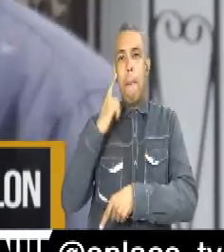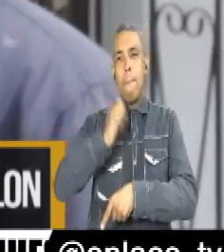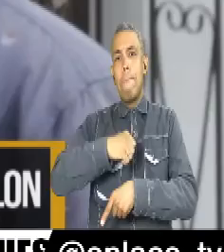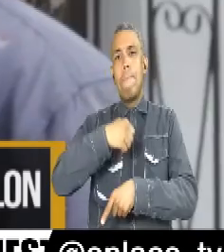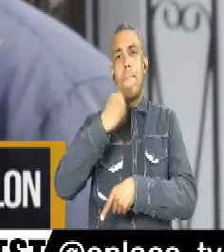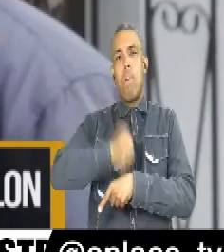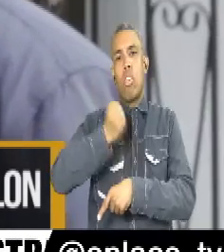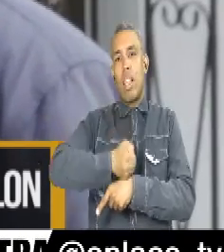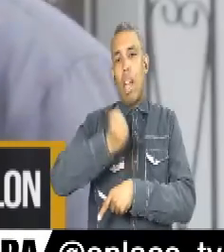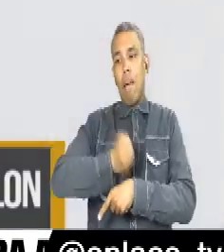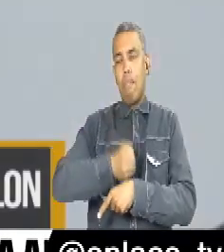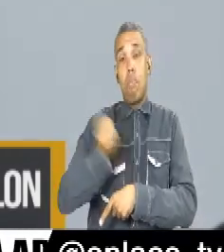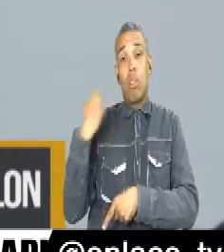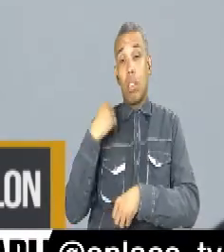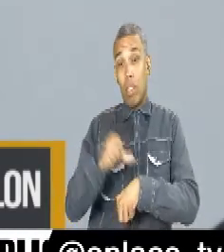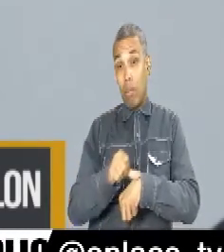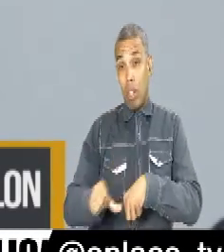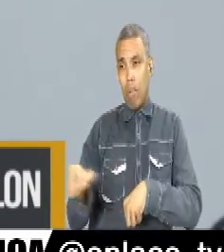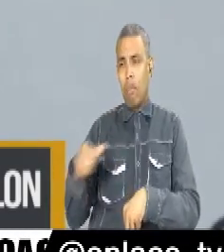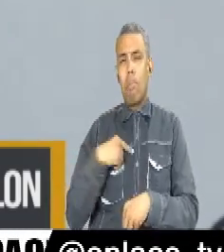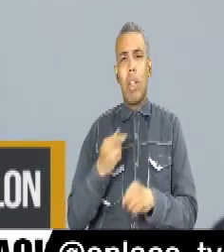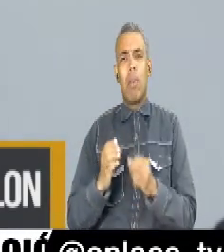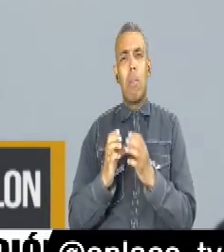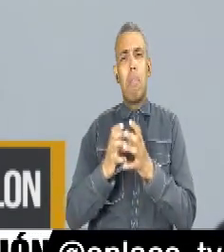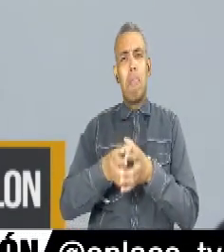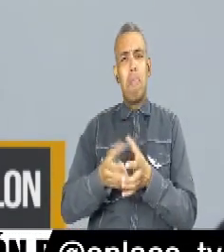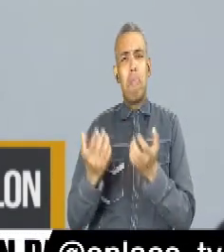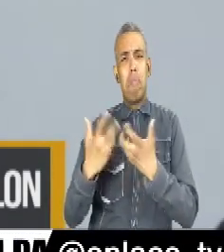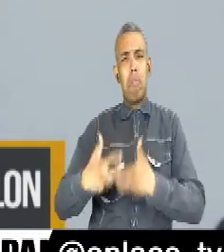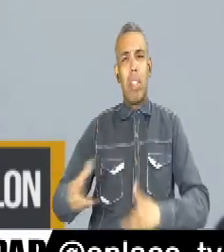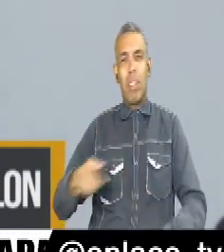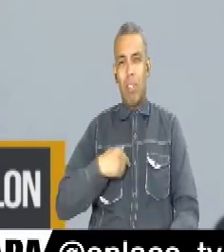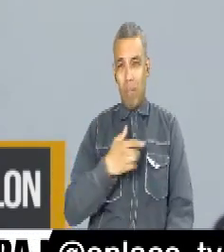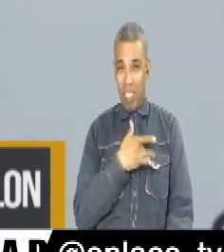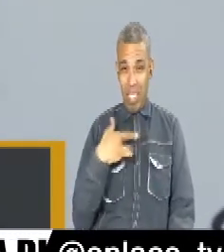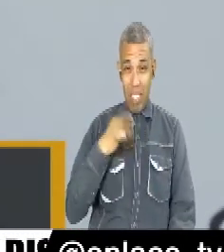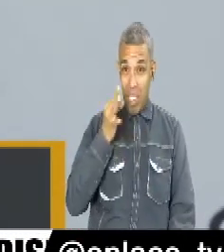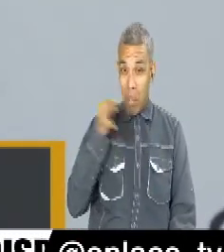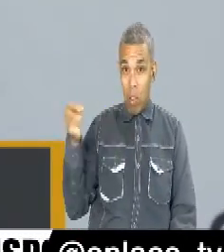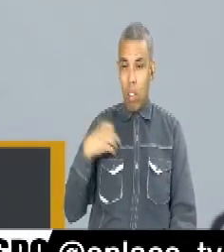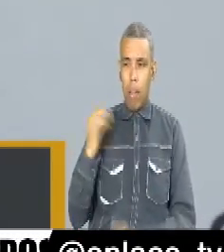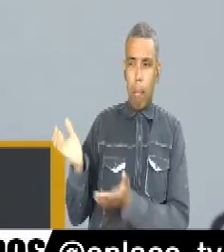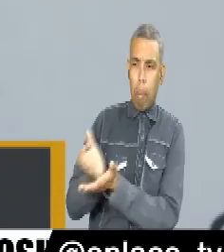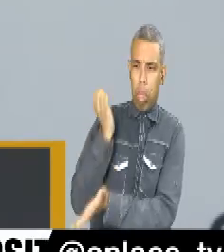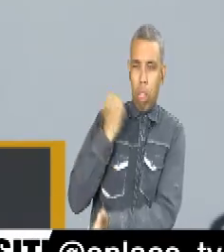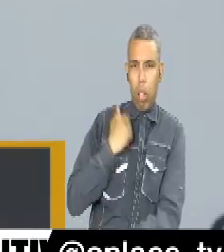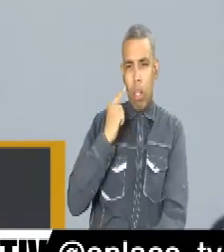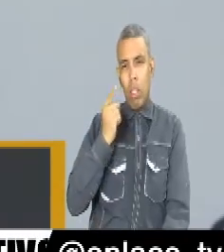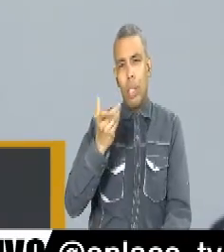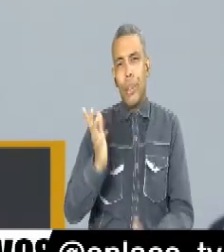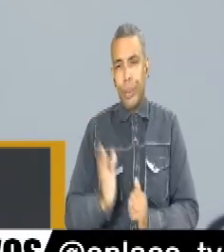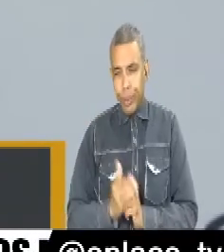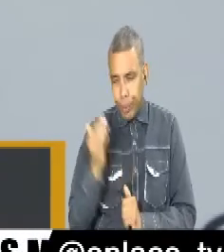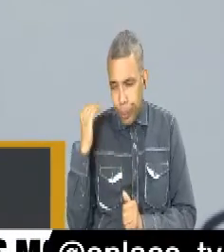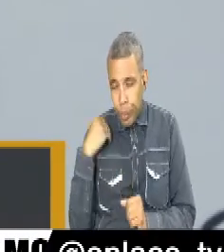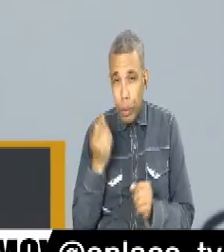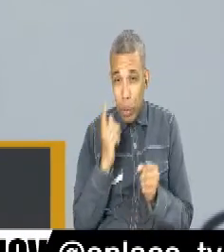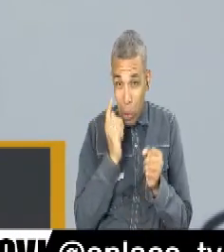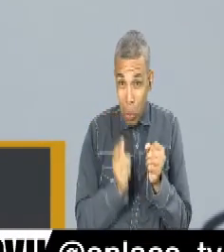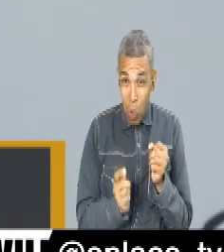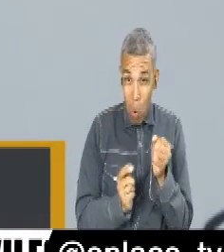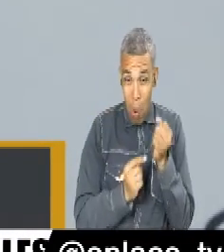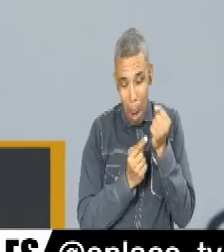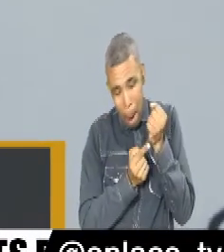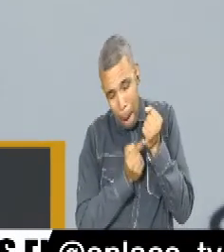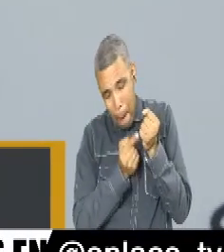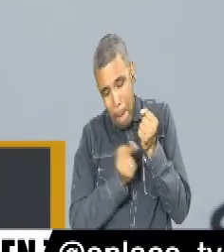tratamiento posoperatorio. Me acosaron las hemorroides y 2 excesos que me salieron en las hemorroides, y de ahí como que la